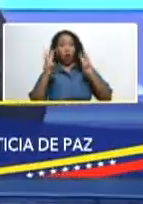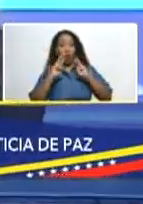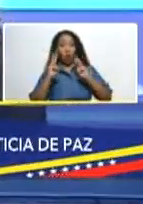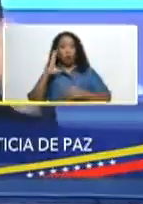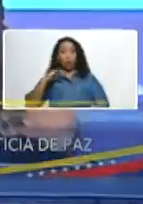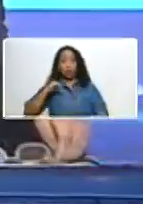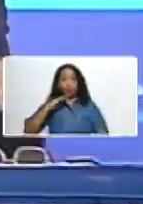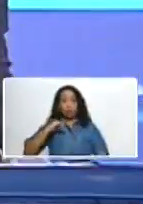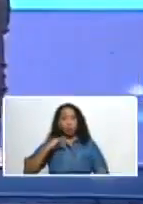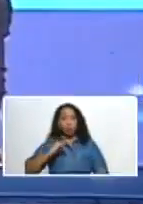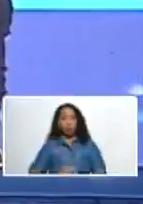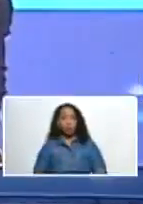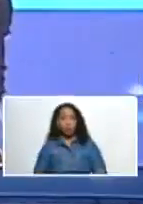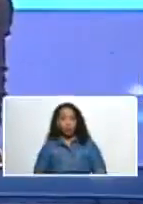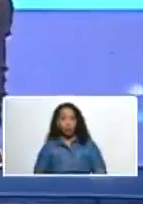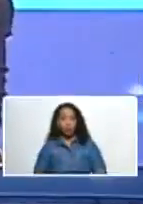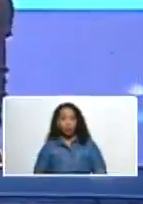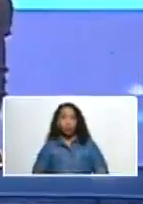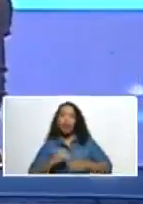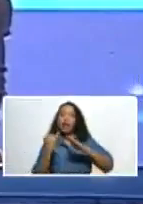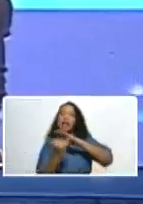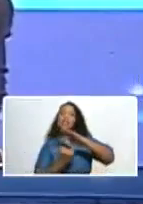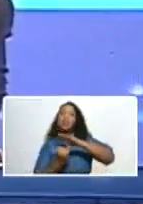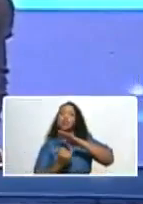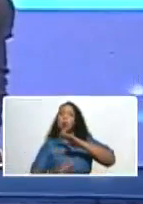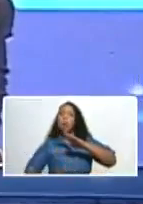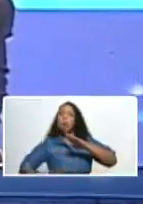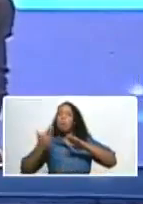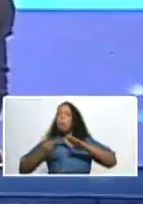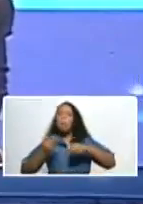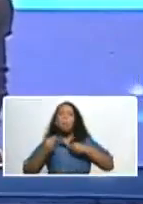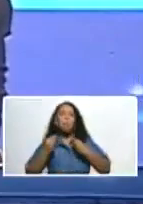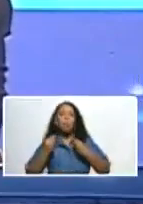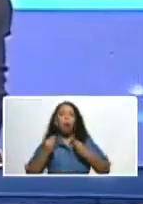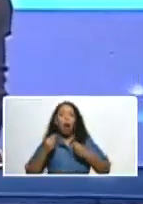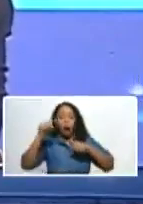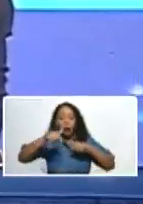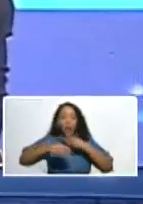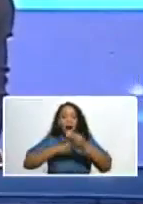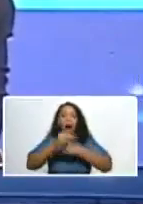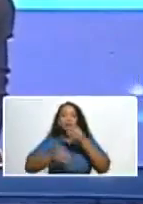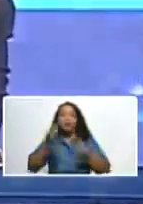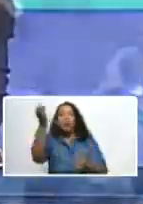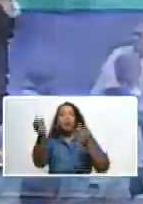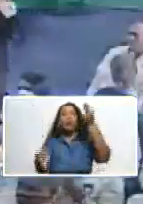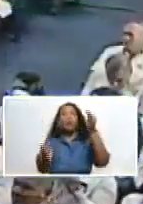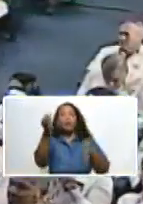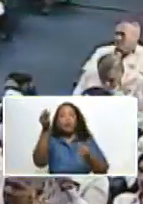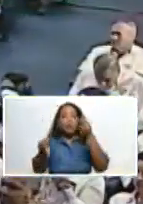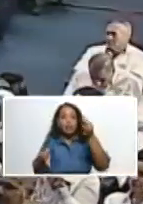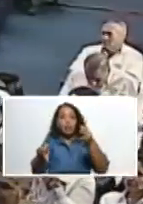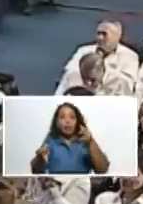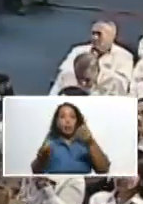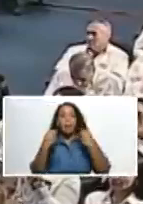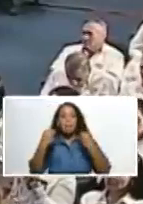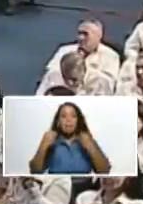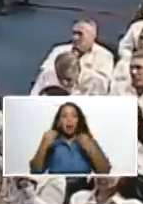6CPC es una institución fundamental para que en el país haya justicia, para que en el país haya